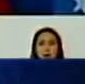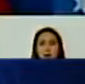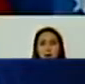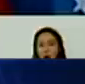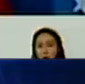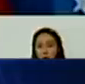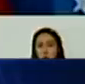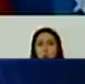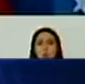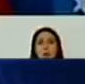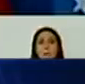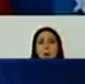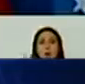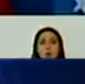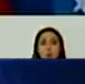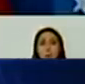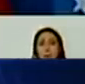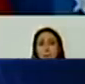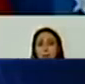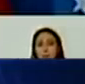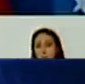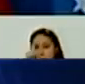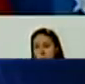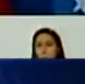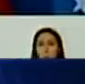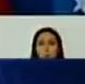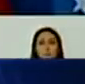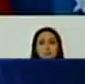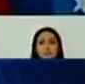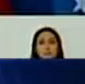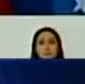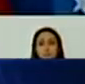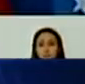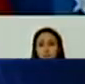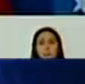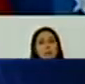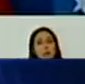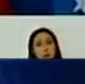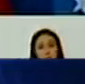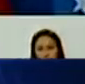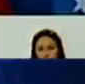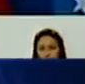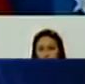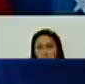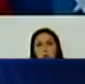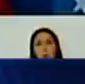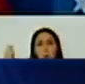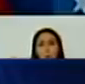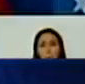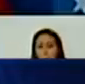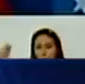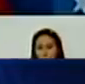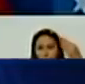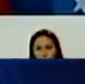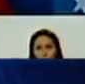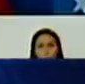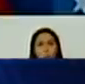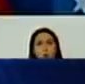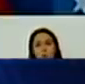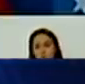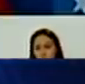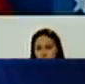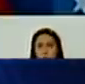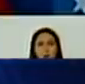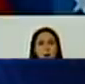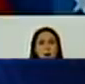mayo del año 2021. El Tribunal de Primera Instancia, en funciones de juicio, con competencia en delitos de